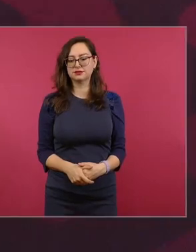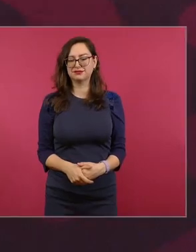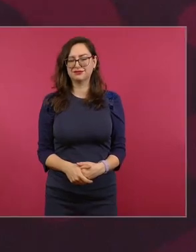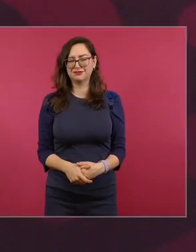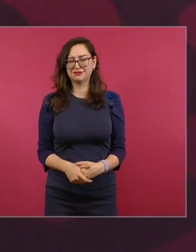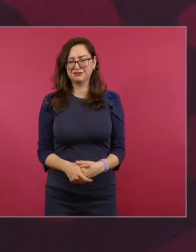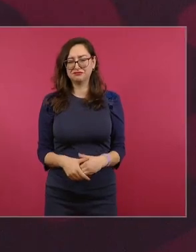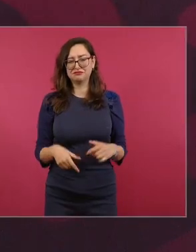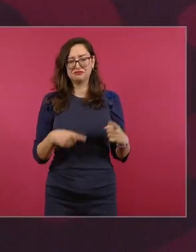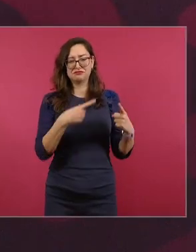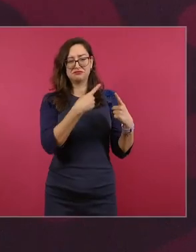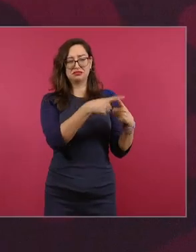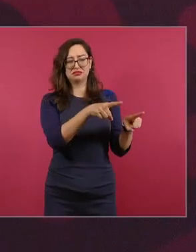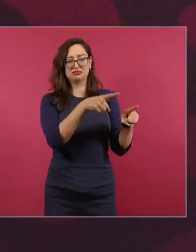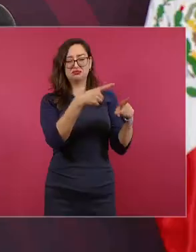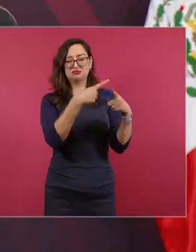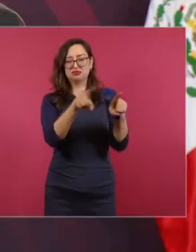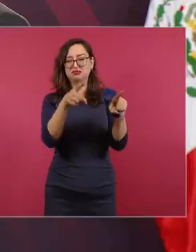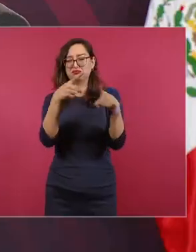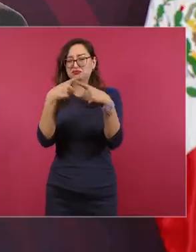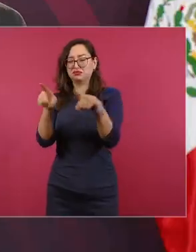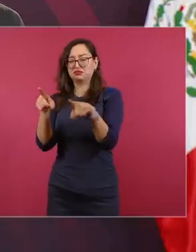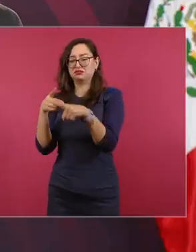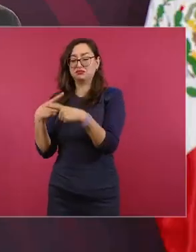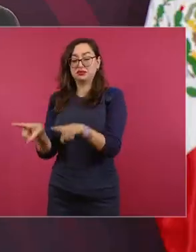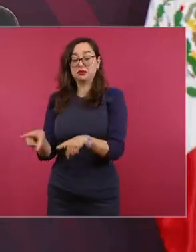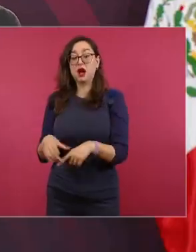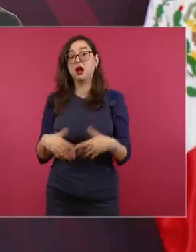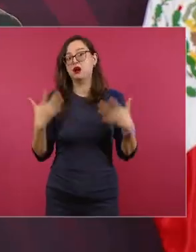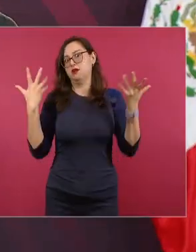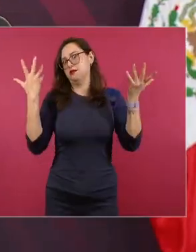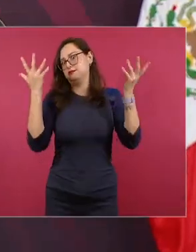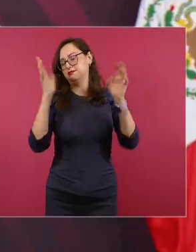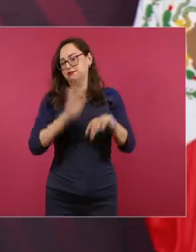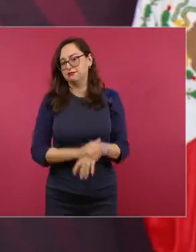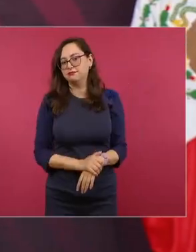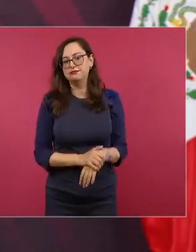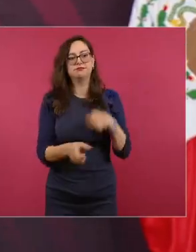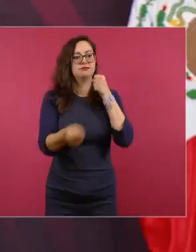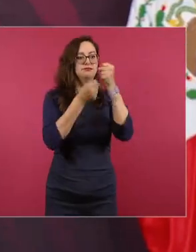etcétera, etcétera, etcétera. Si todo eso, no, en los medios,